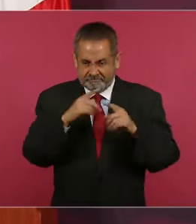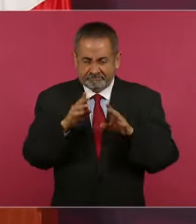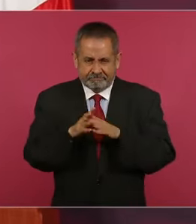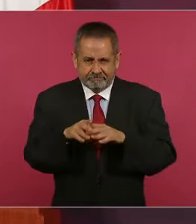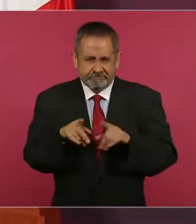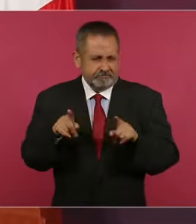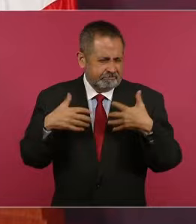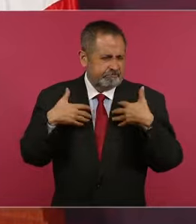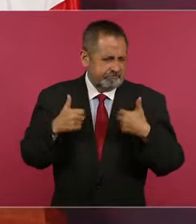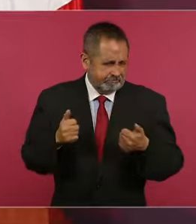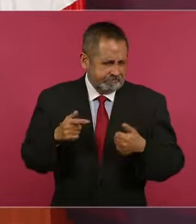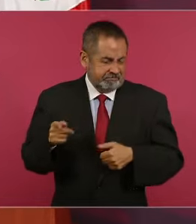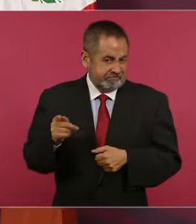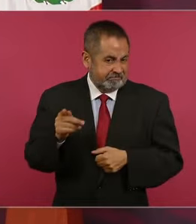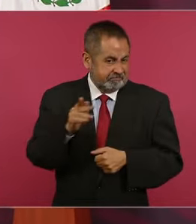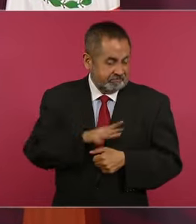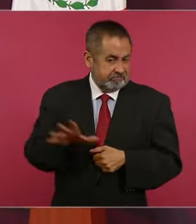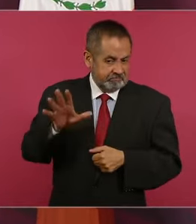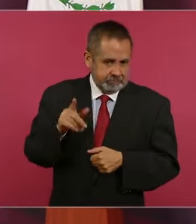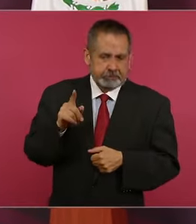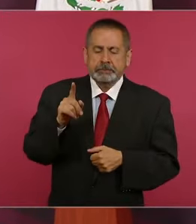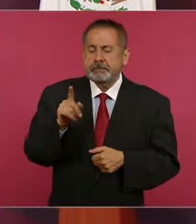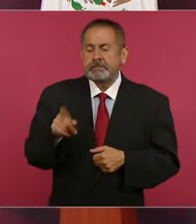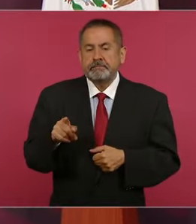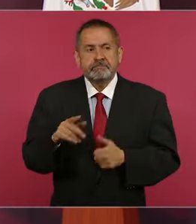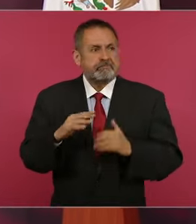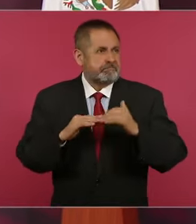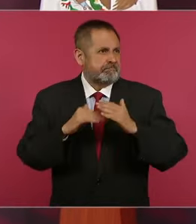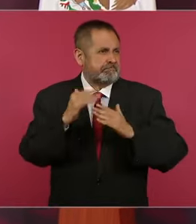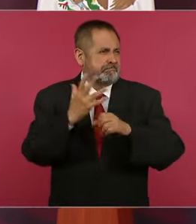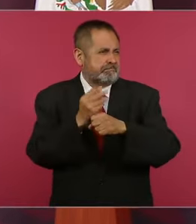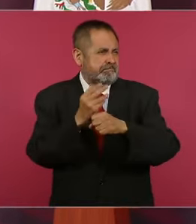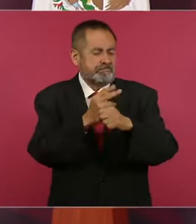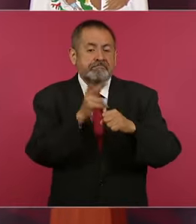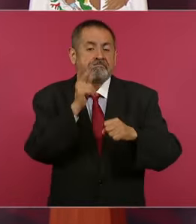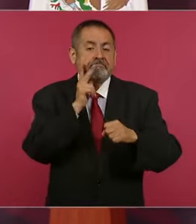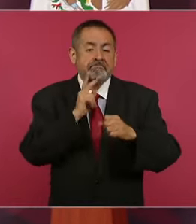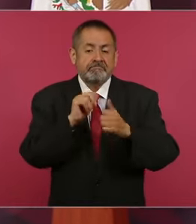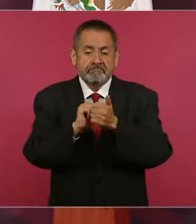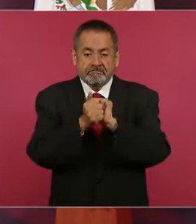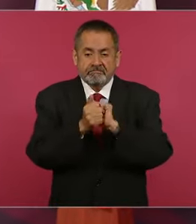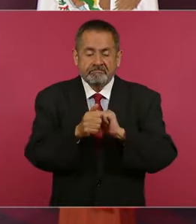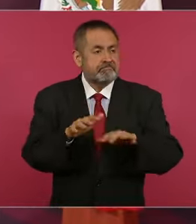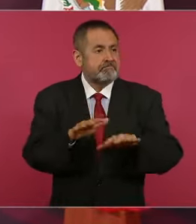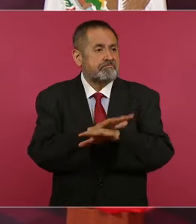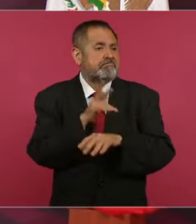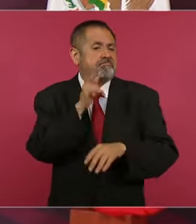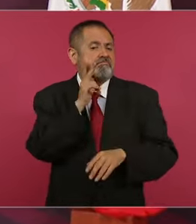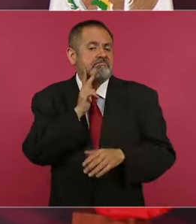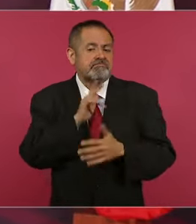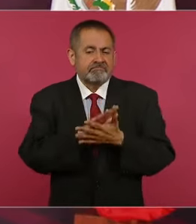sí entienden de lo que se trata. Una refinería para procesar